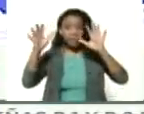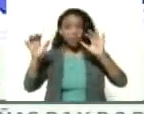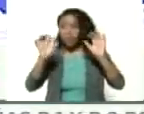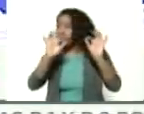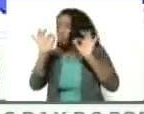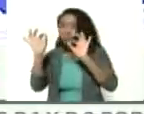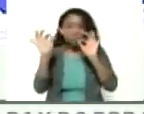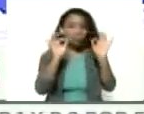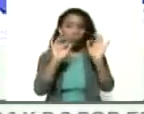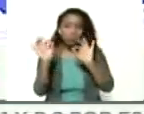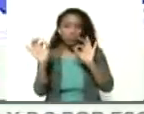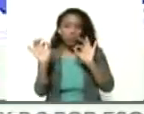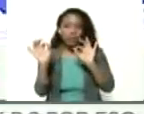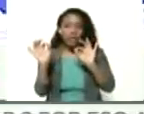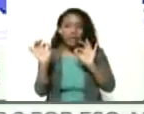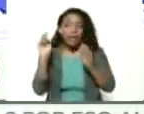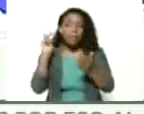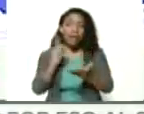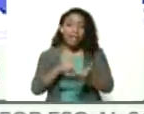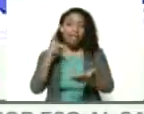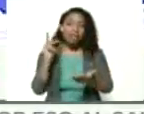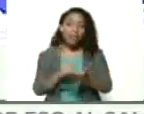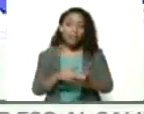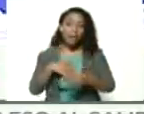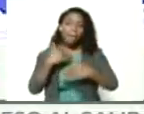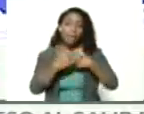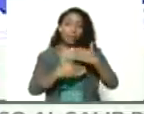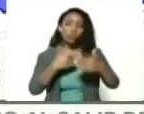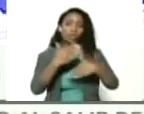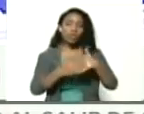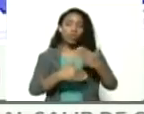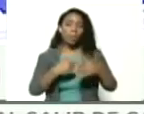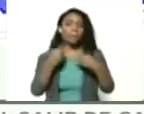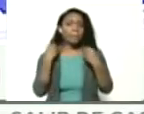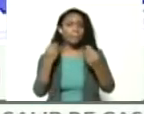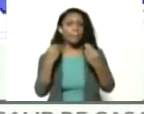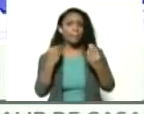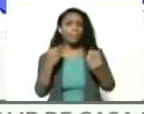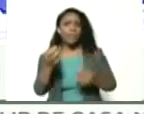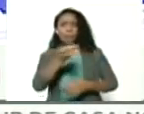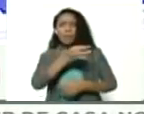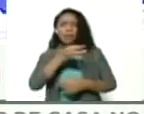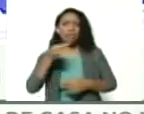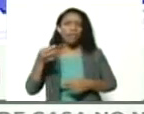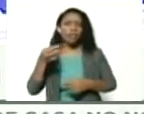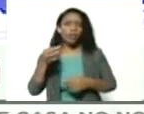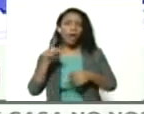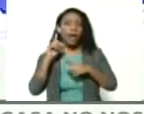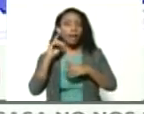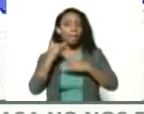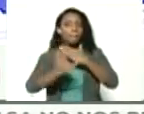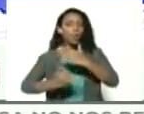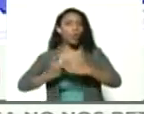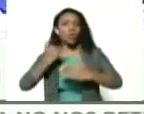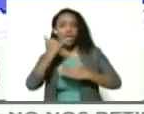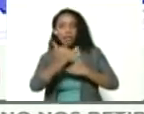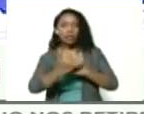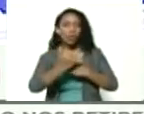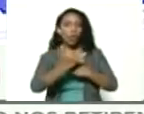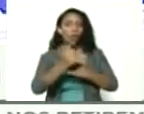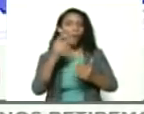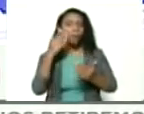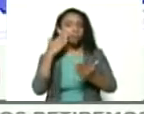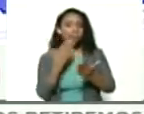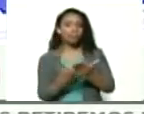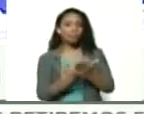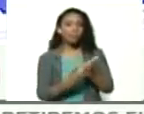pendientes y partícipes del proceso para perfeccionar el proyecto presentado de la